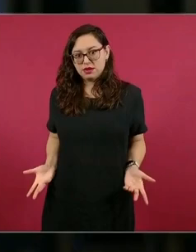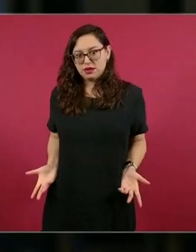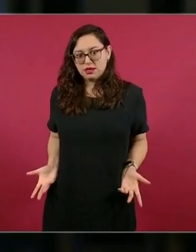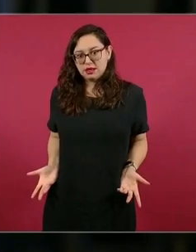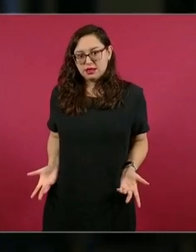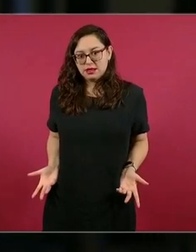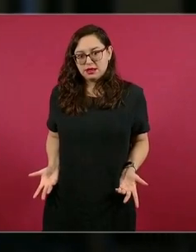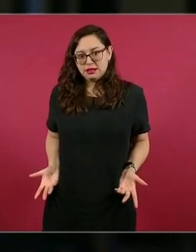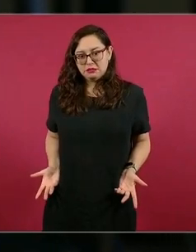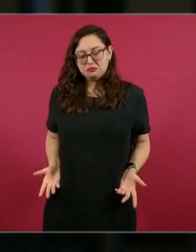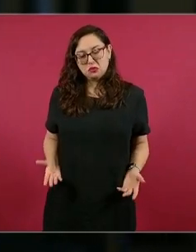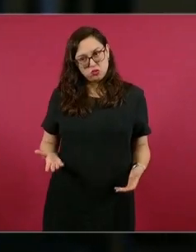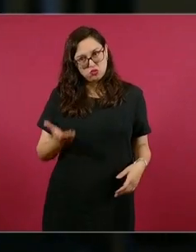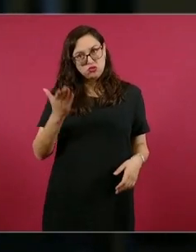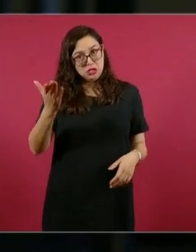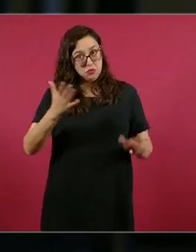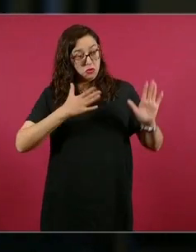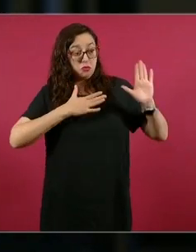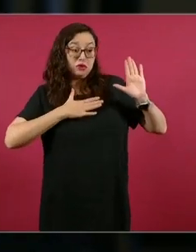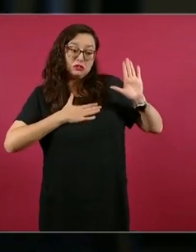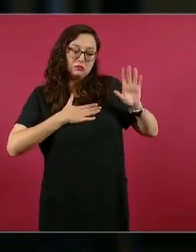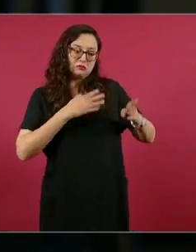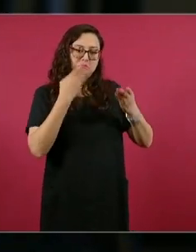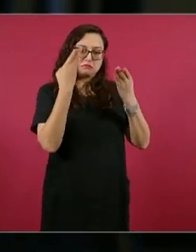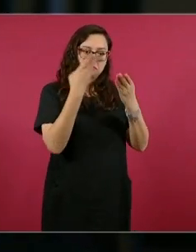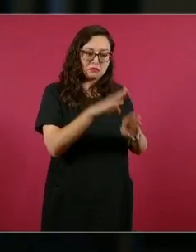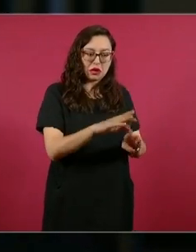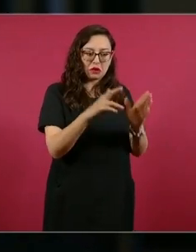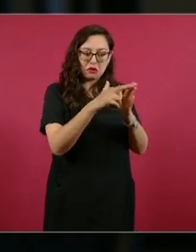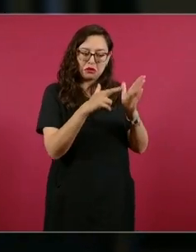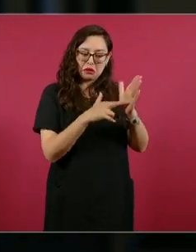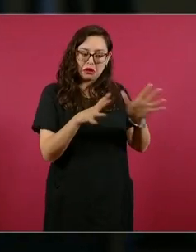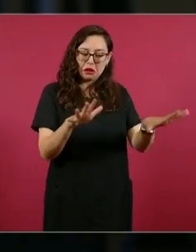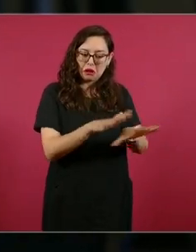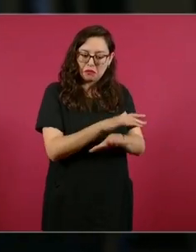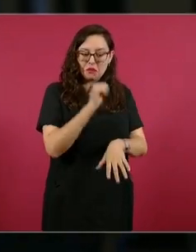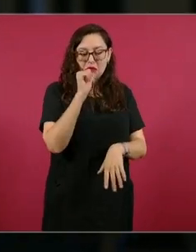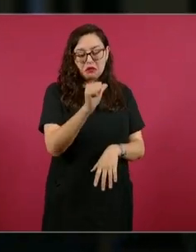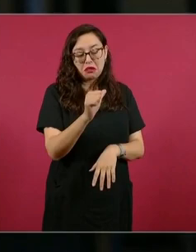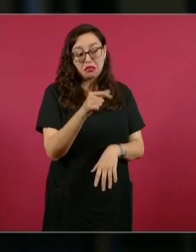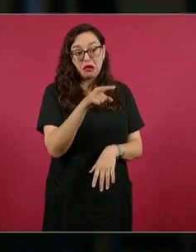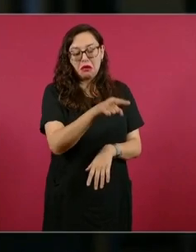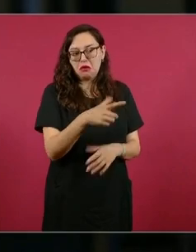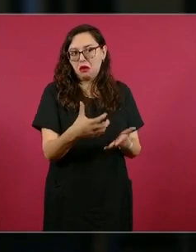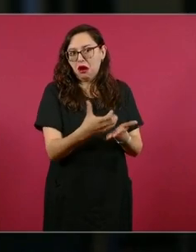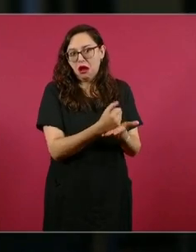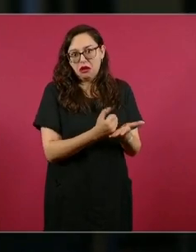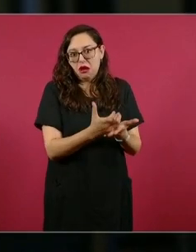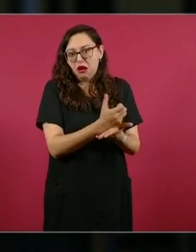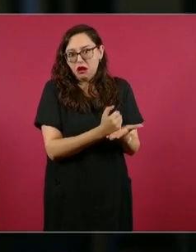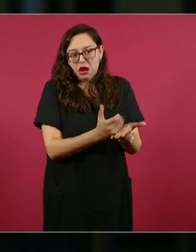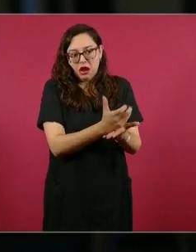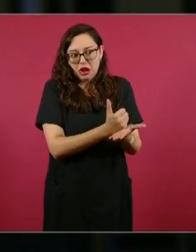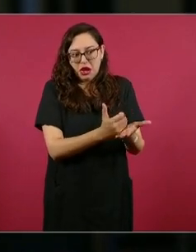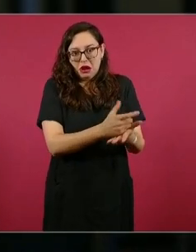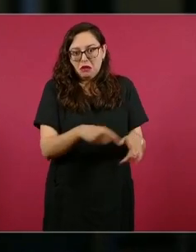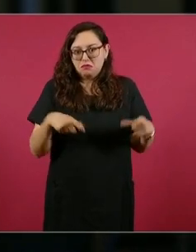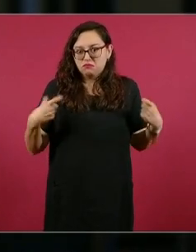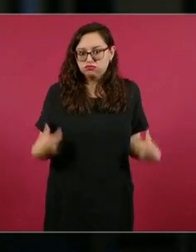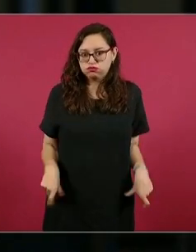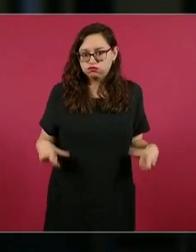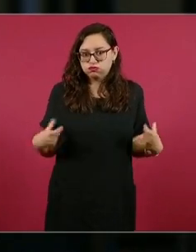no, les ofreció no cambiar, que les han beneficiado, como si tienen ganancias fabulosas, sí. aladinescas,